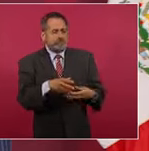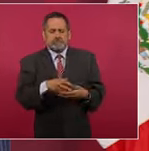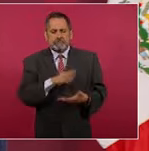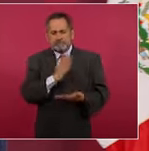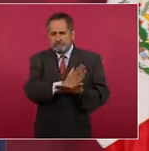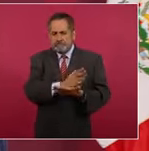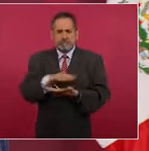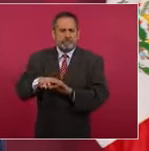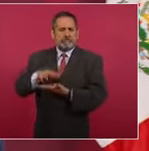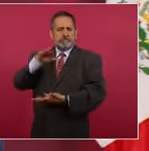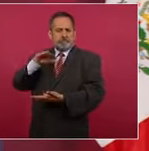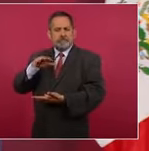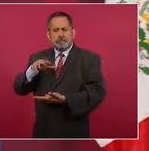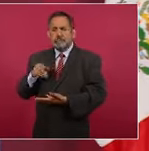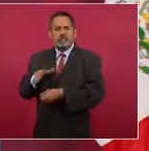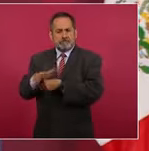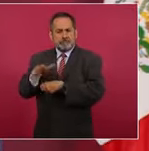Era un saqueo